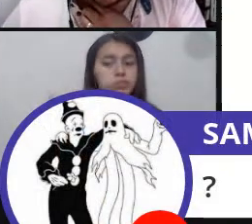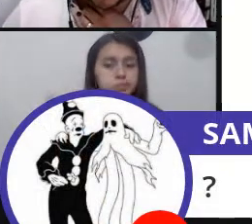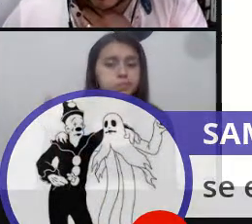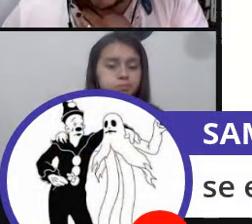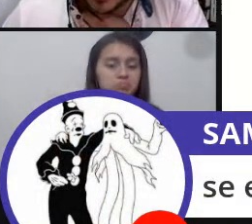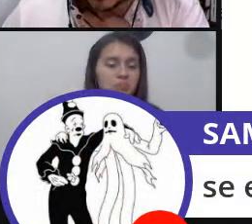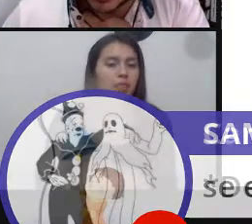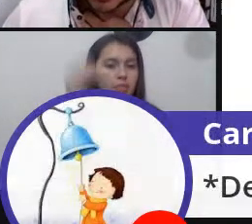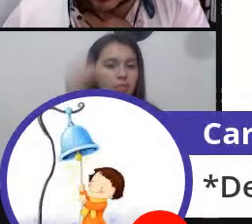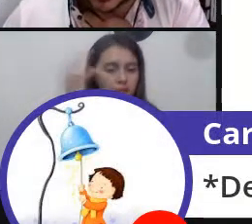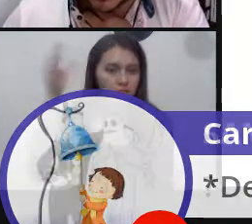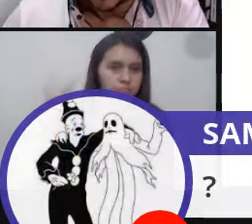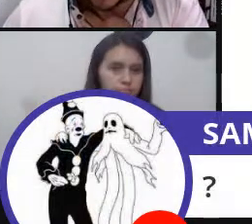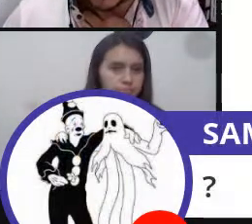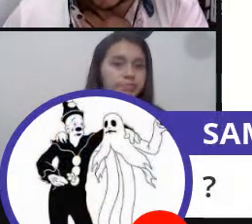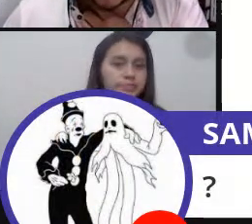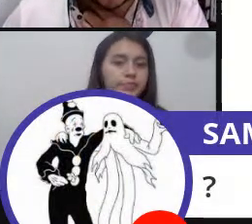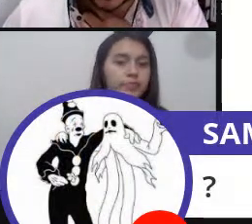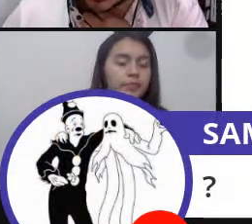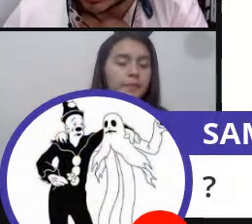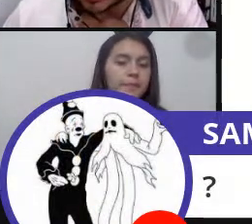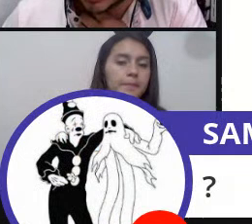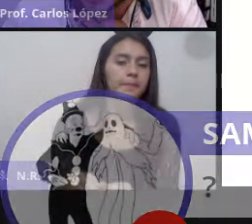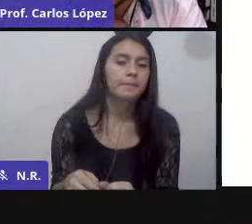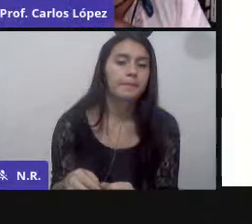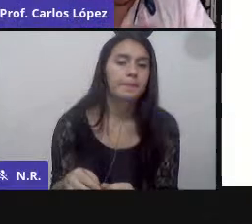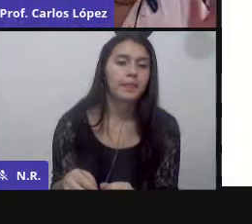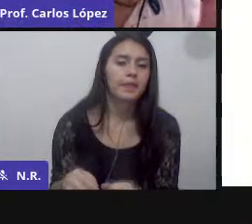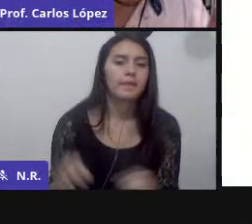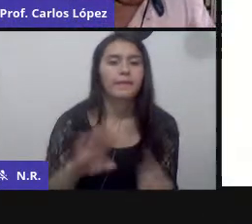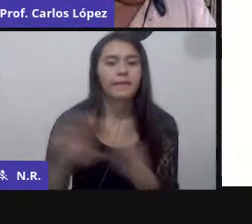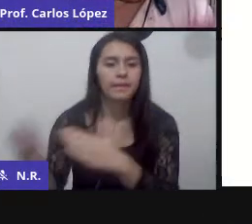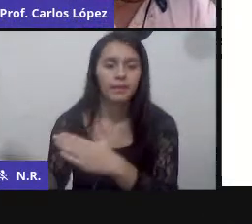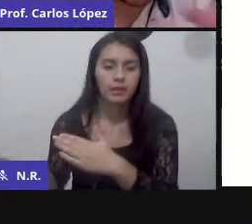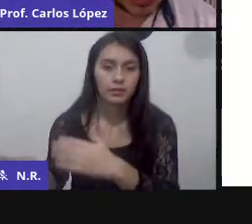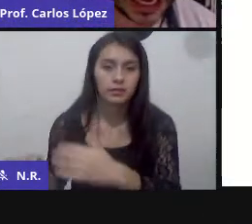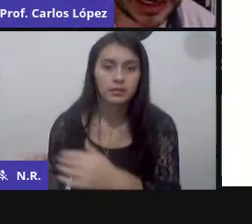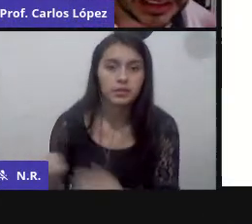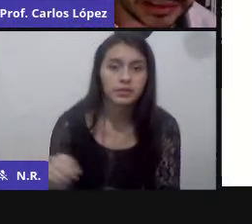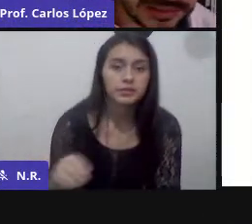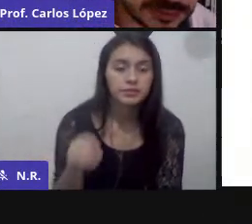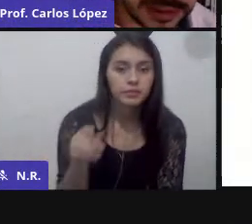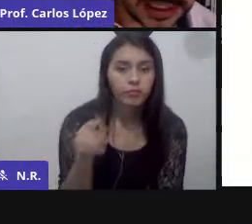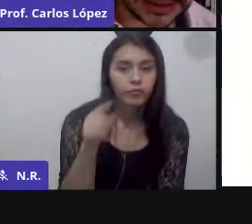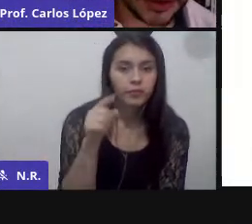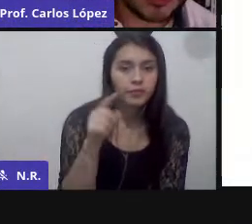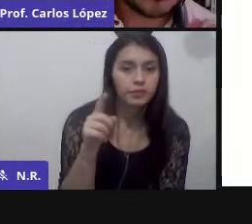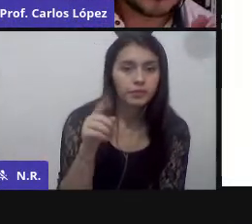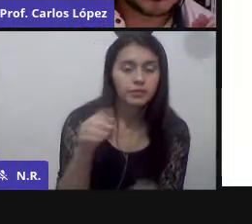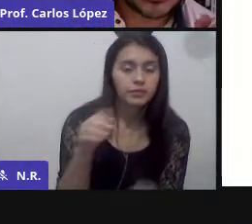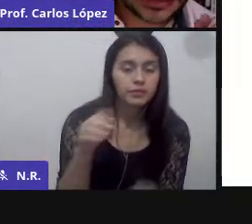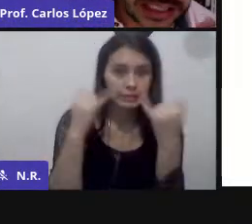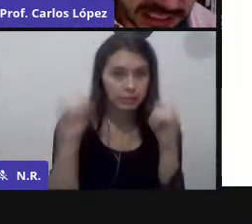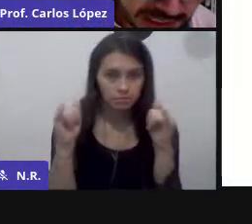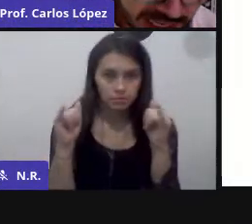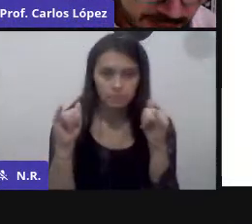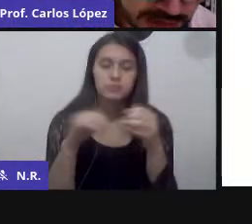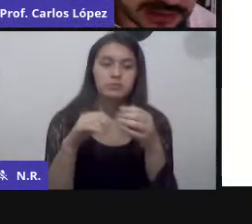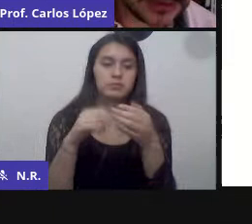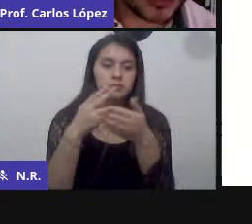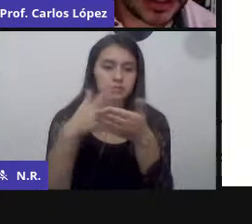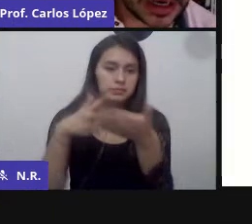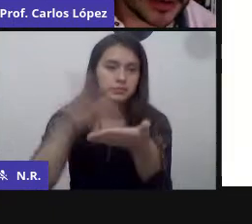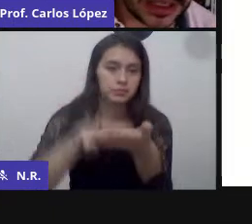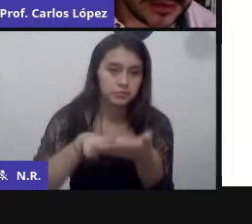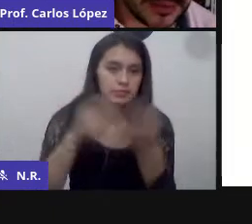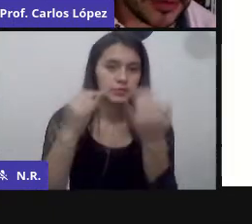Listo, vamos aquí con esta plataforma, entonces continuemos. Ya dimos validación y ya creamos